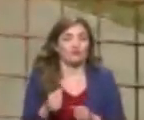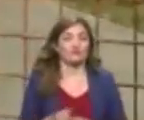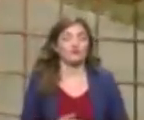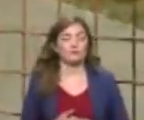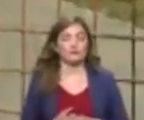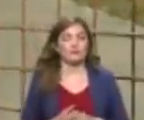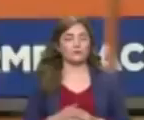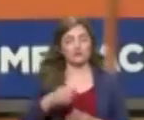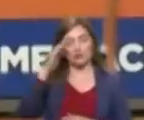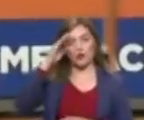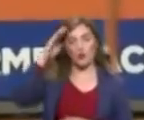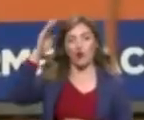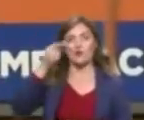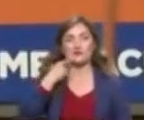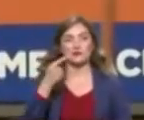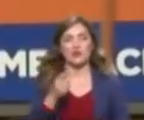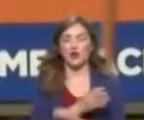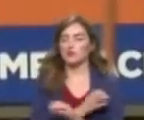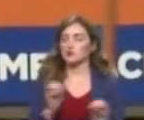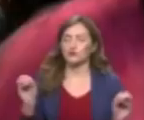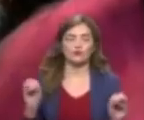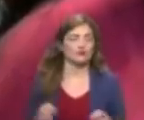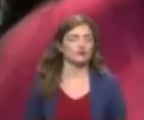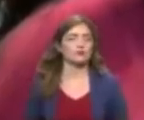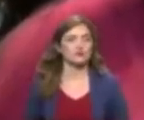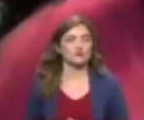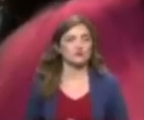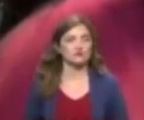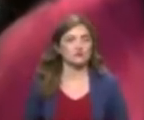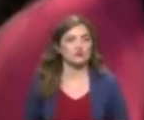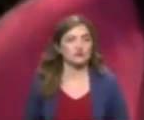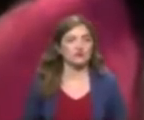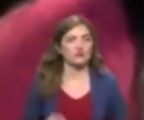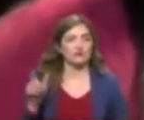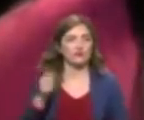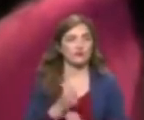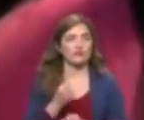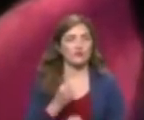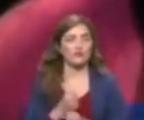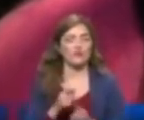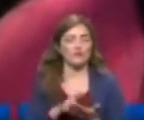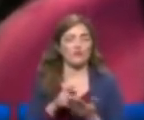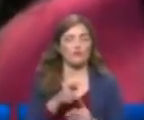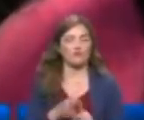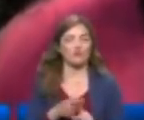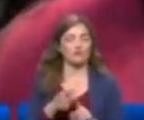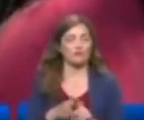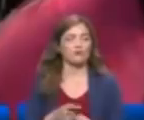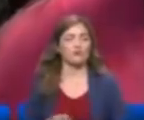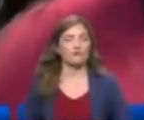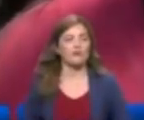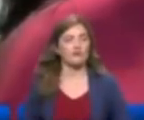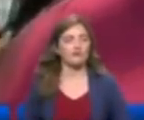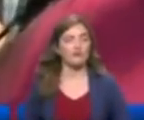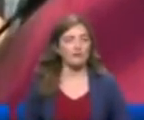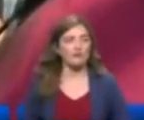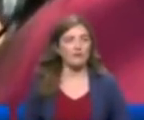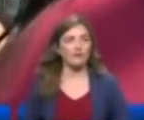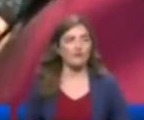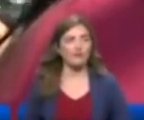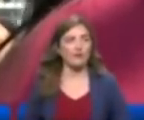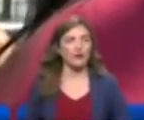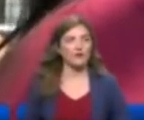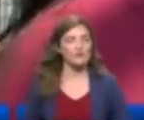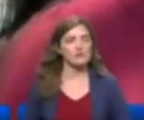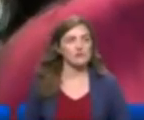Según los guardias, de un momento a otro desaparecieron. La persona que le estoy trabajando le alquilaron a ellos mismos, pero ellos de